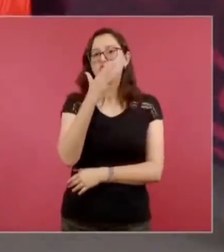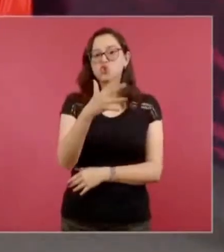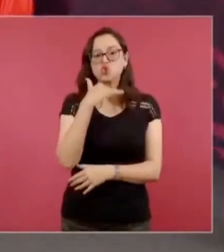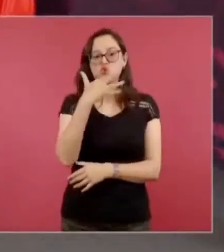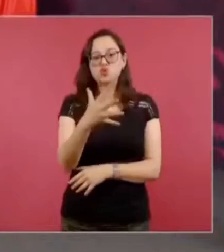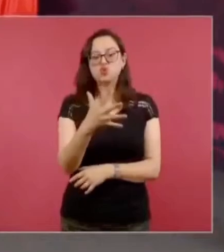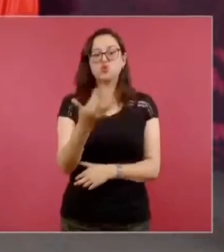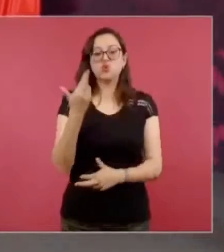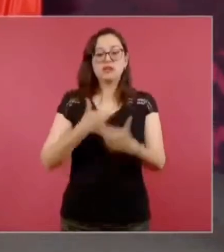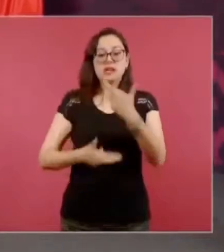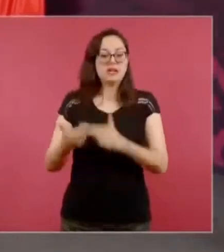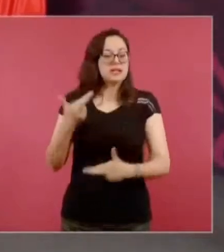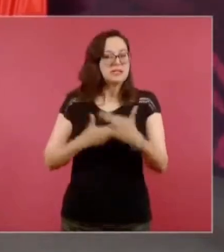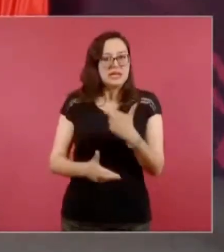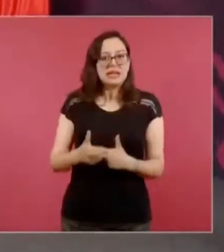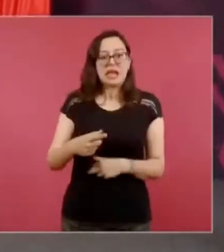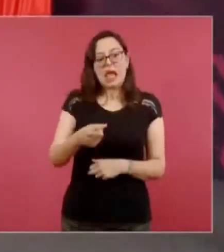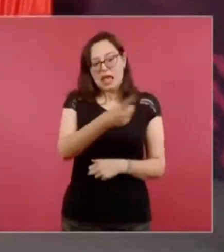Pero,